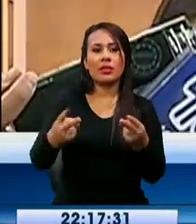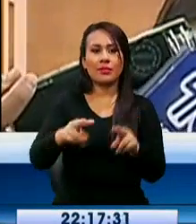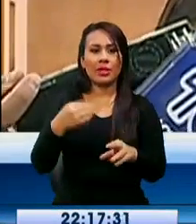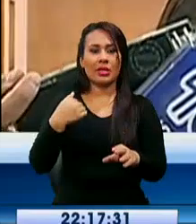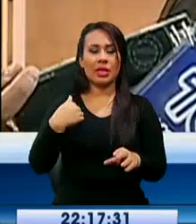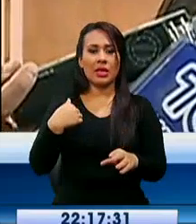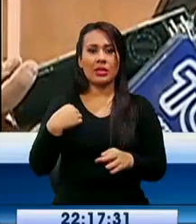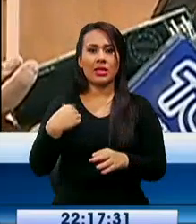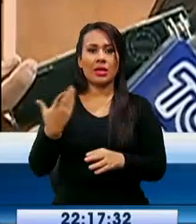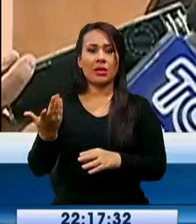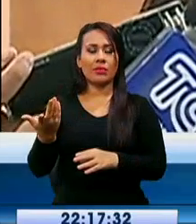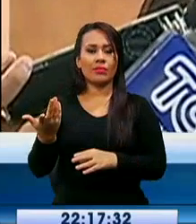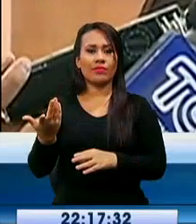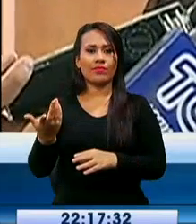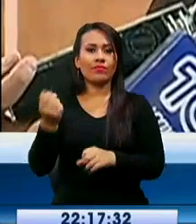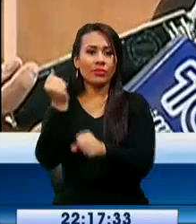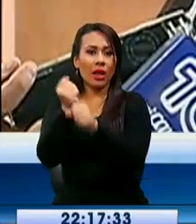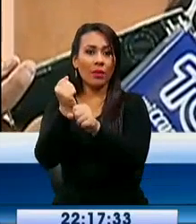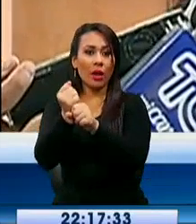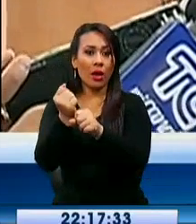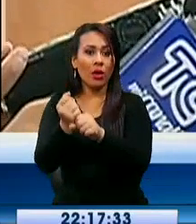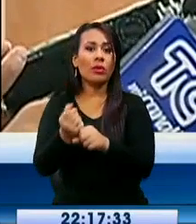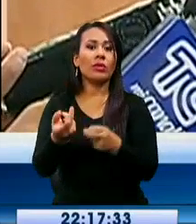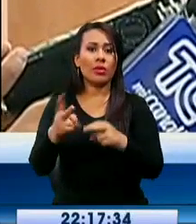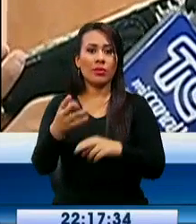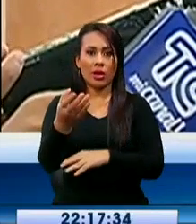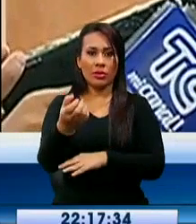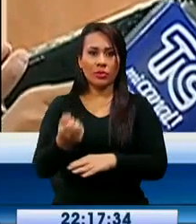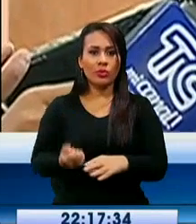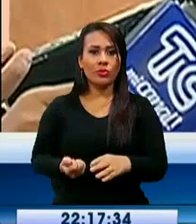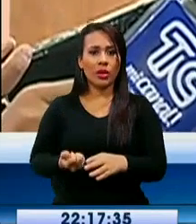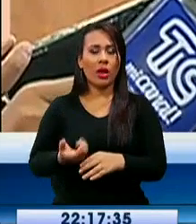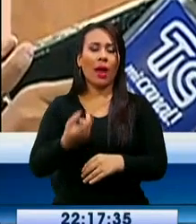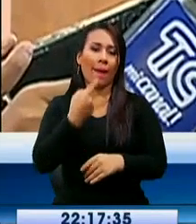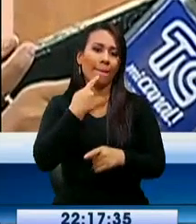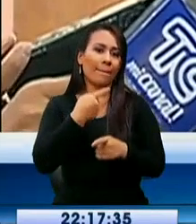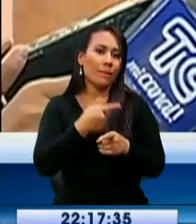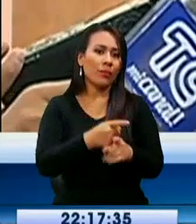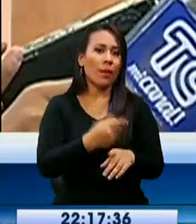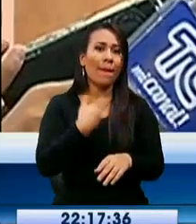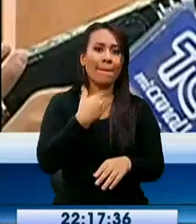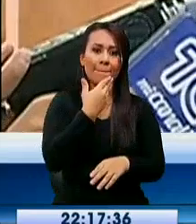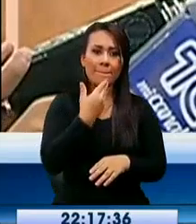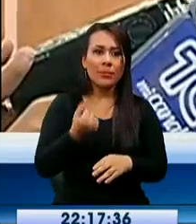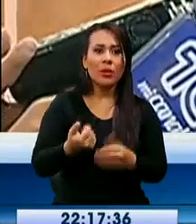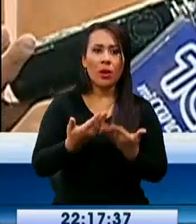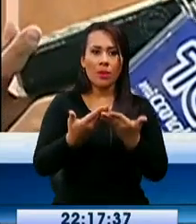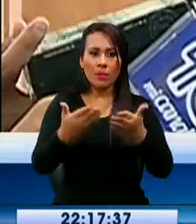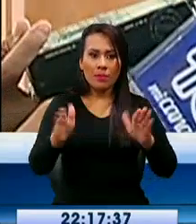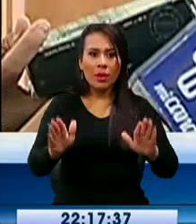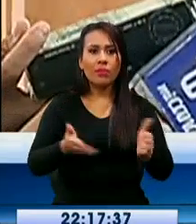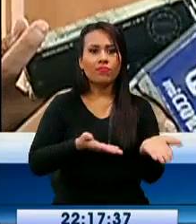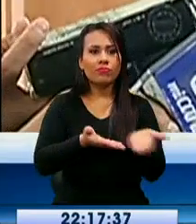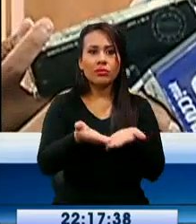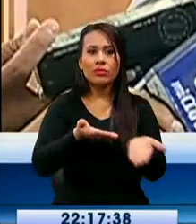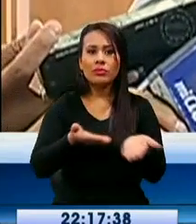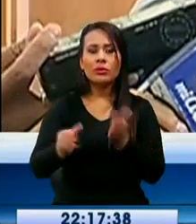de dependencia y que se beneficien de este sistema. Entonces esto permite maximizar